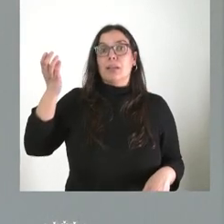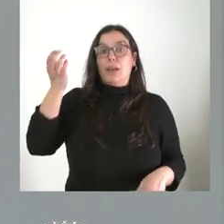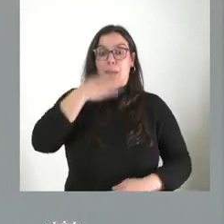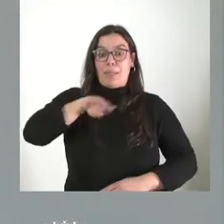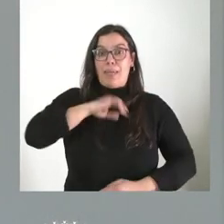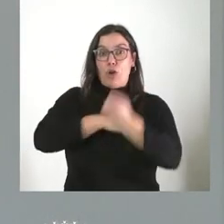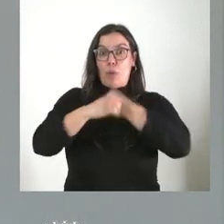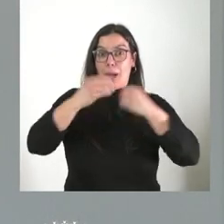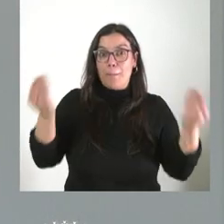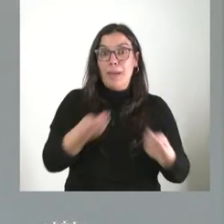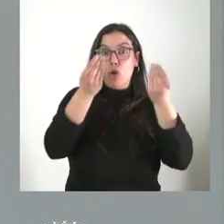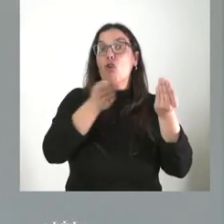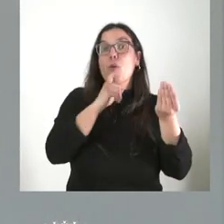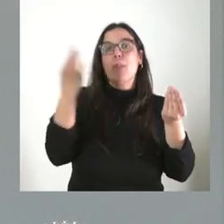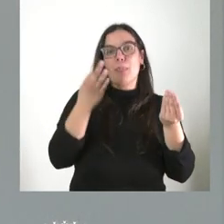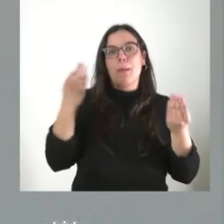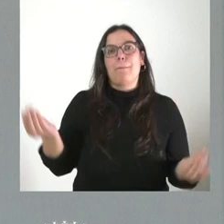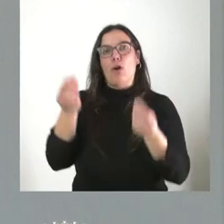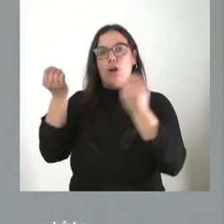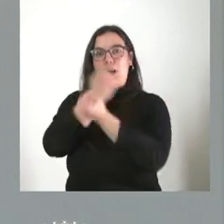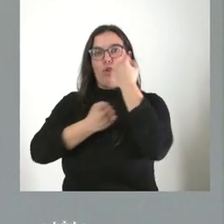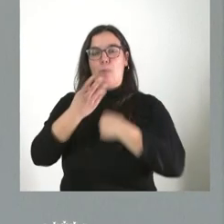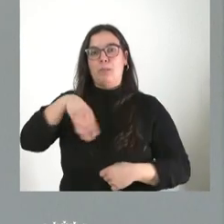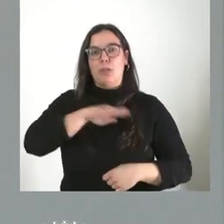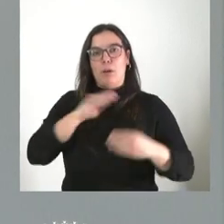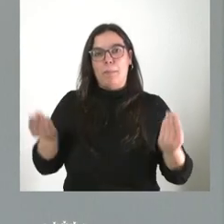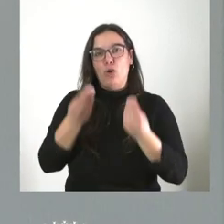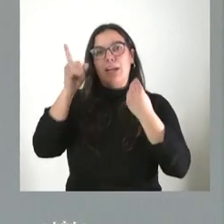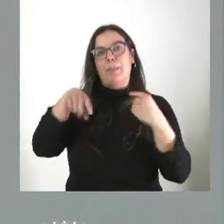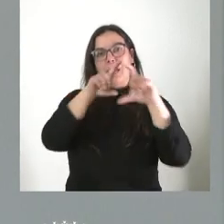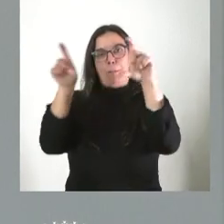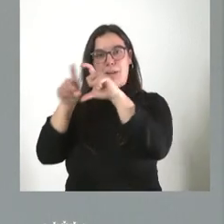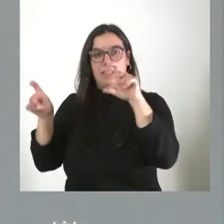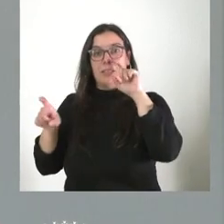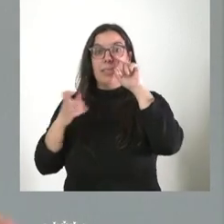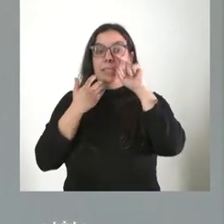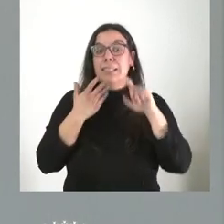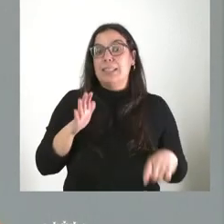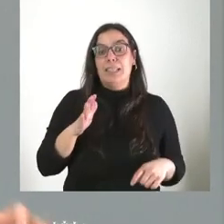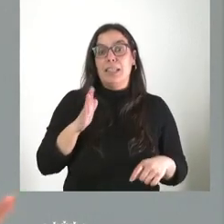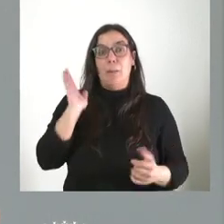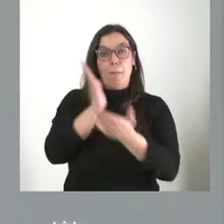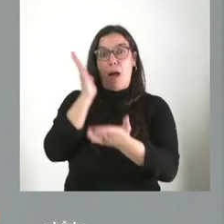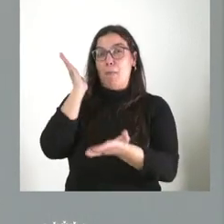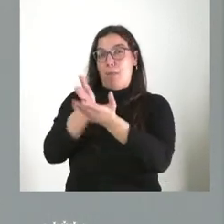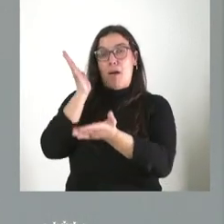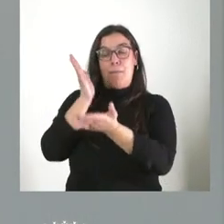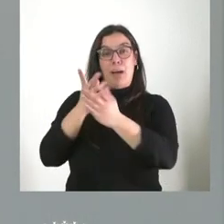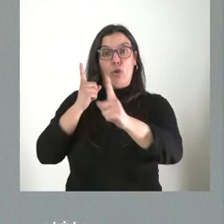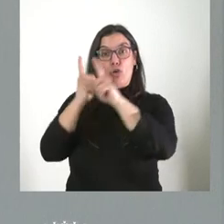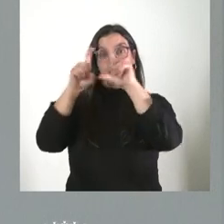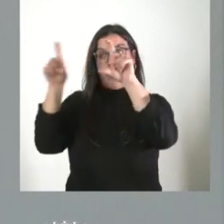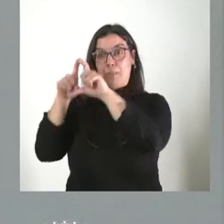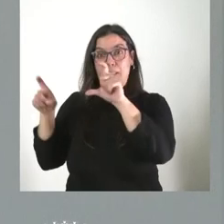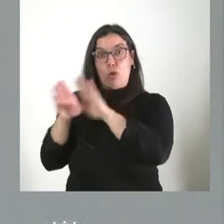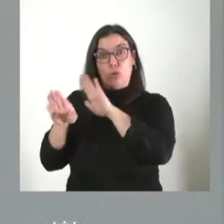tiene que ser mejorar la situación de la economía Española y de sus empresas y que si seguimos castigando a las empresas pues estaremos